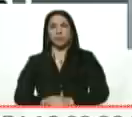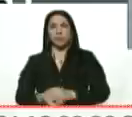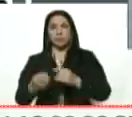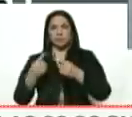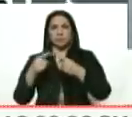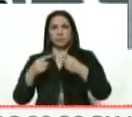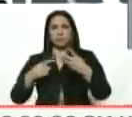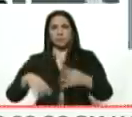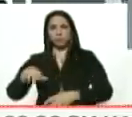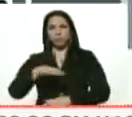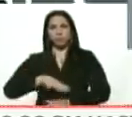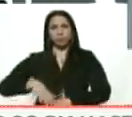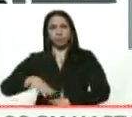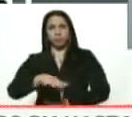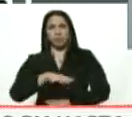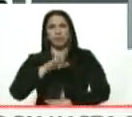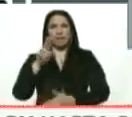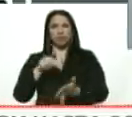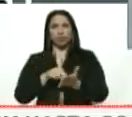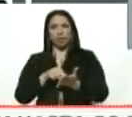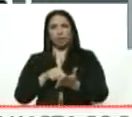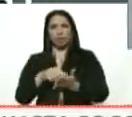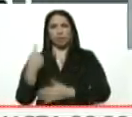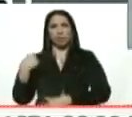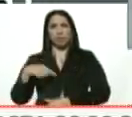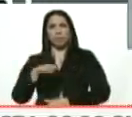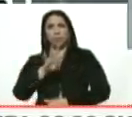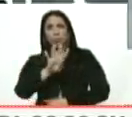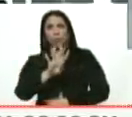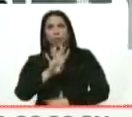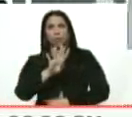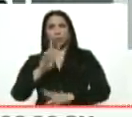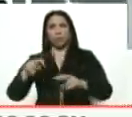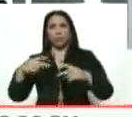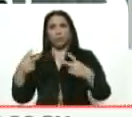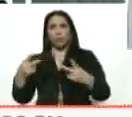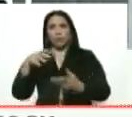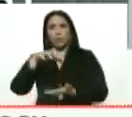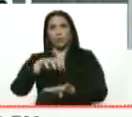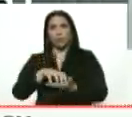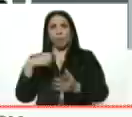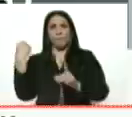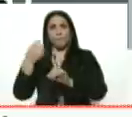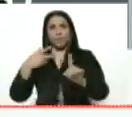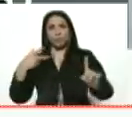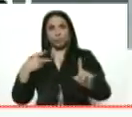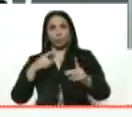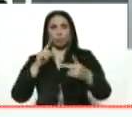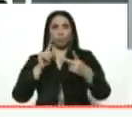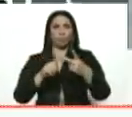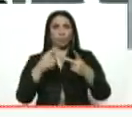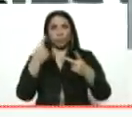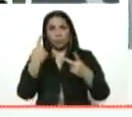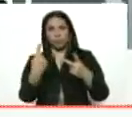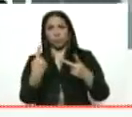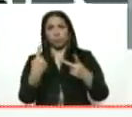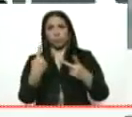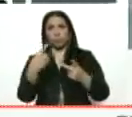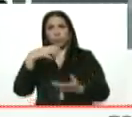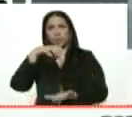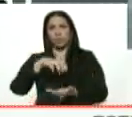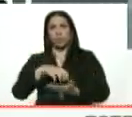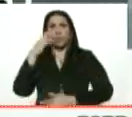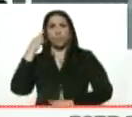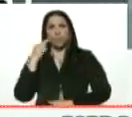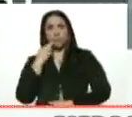a nivel nacional, tenemos 4 casos nuevos del estado Amazonas, 1 caso del estado